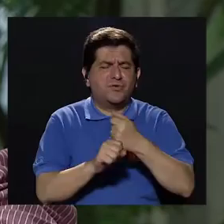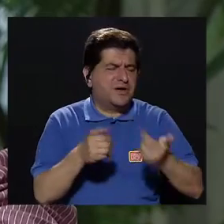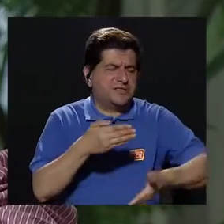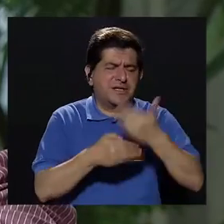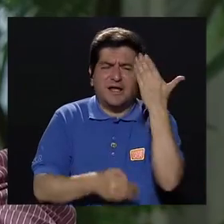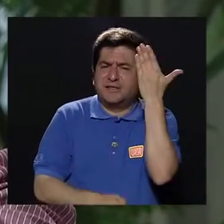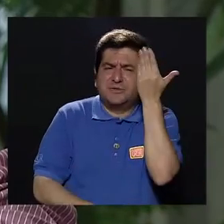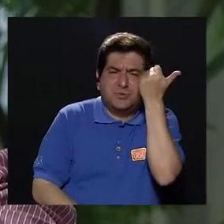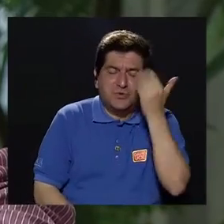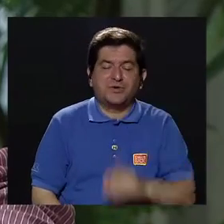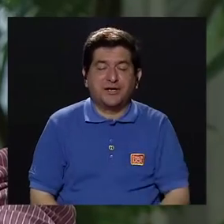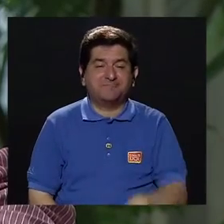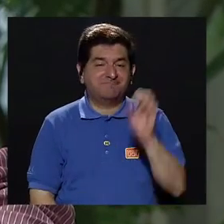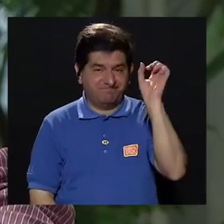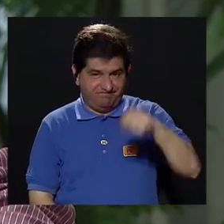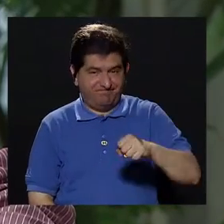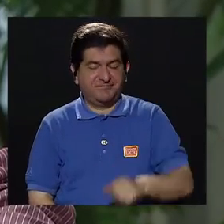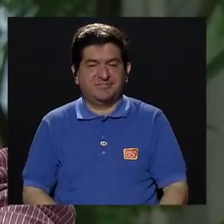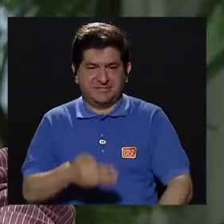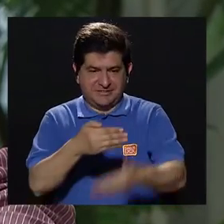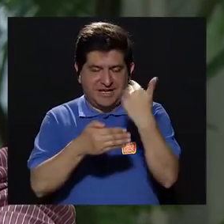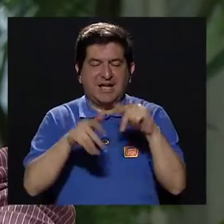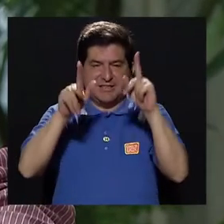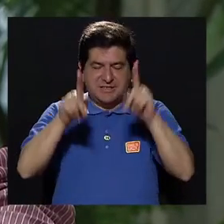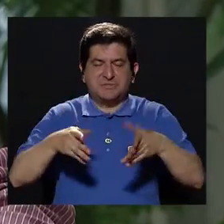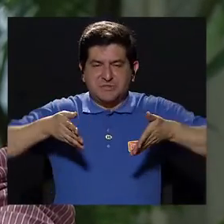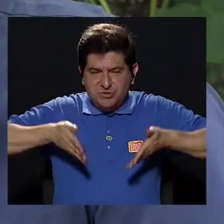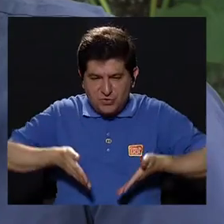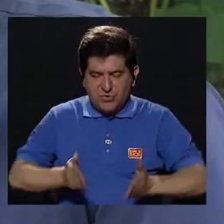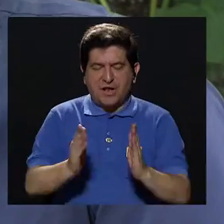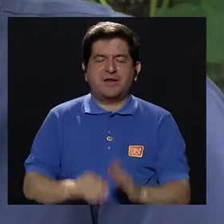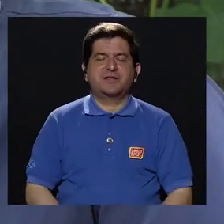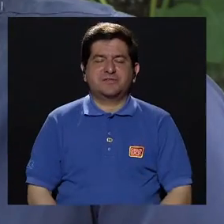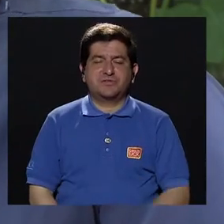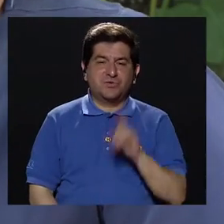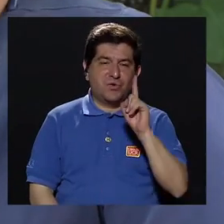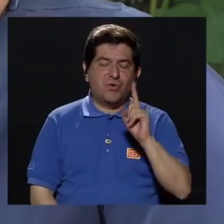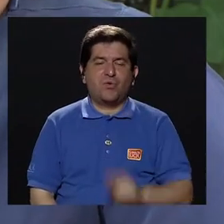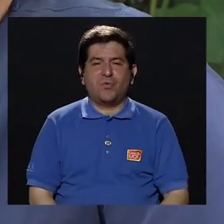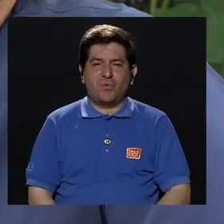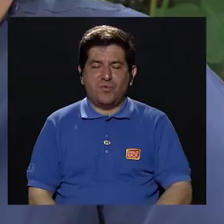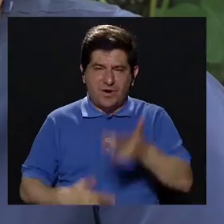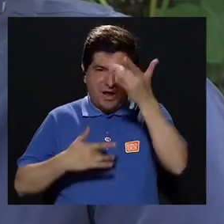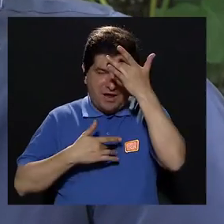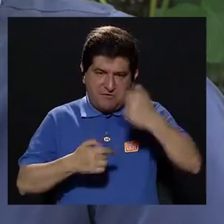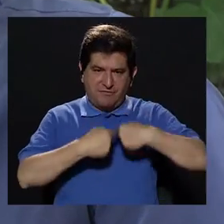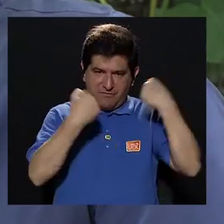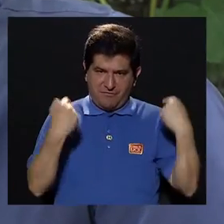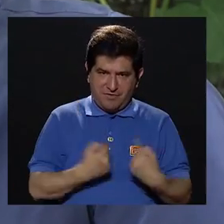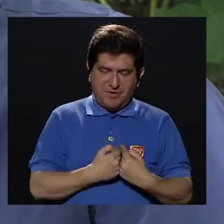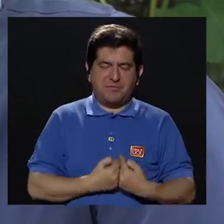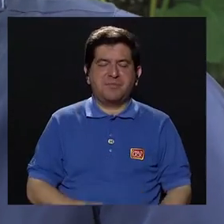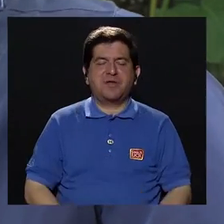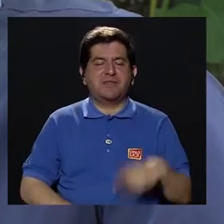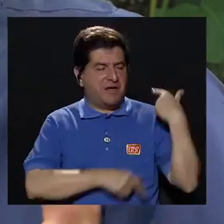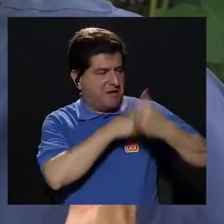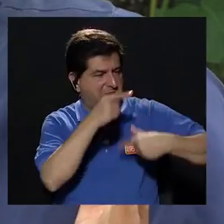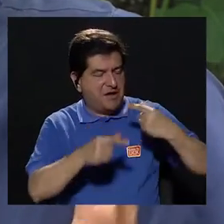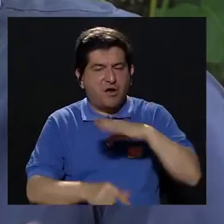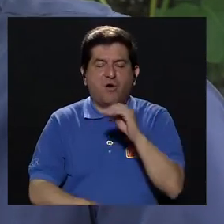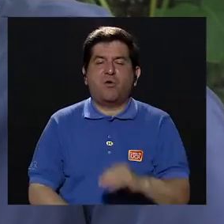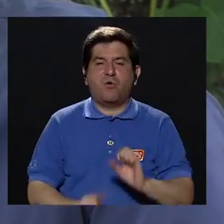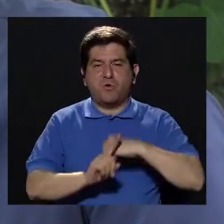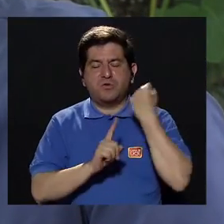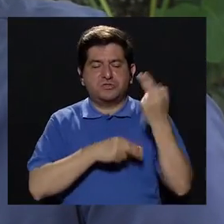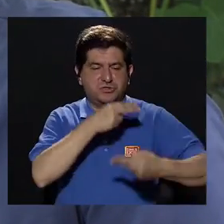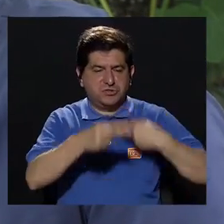hice? ¿Por qué no hice? Casi todo, sí. Antes era el que nació con una cardiopatía congénita o el que por